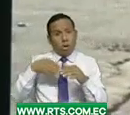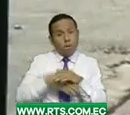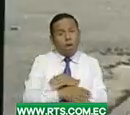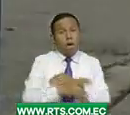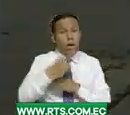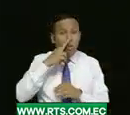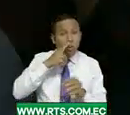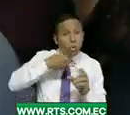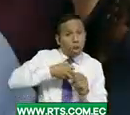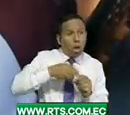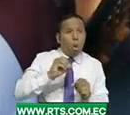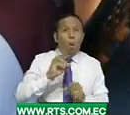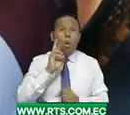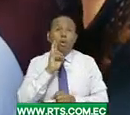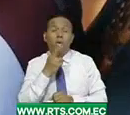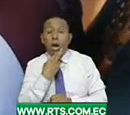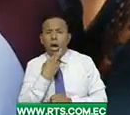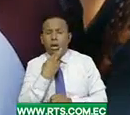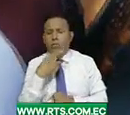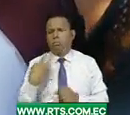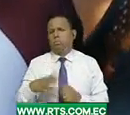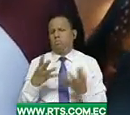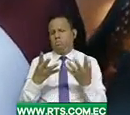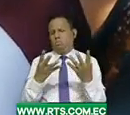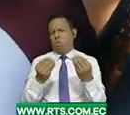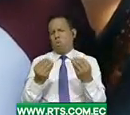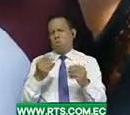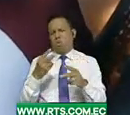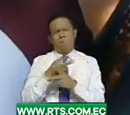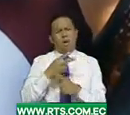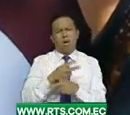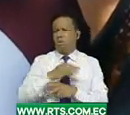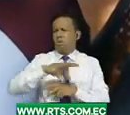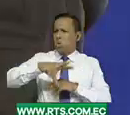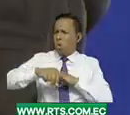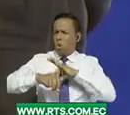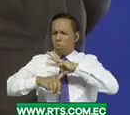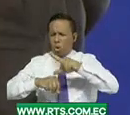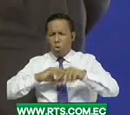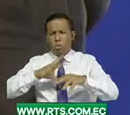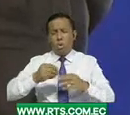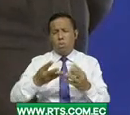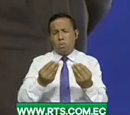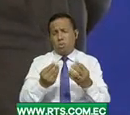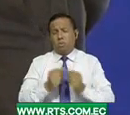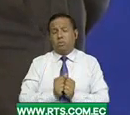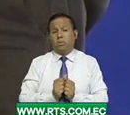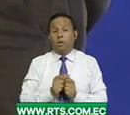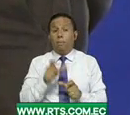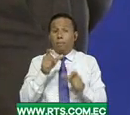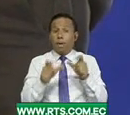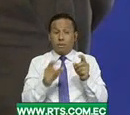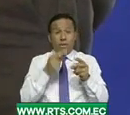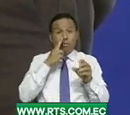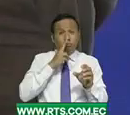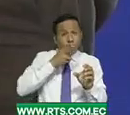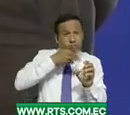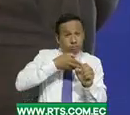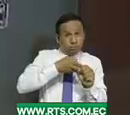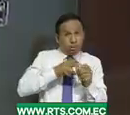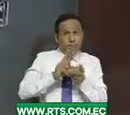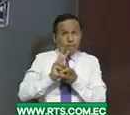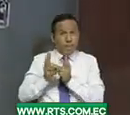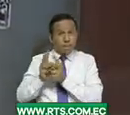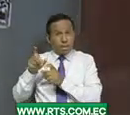situación dura, harto delincuente, por todos lados. Mientras que vecinos en la estación de servicio piden a la Policía Nacional que